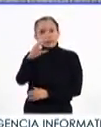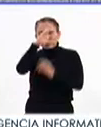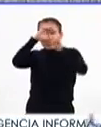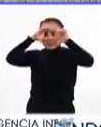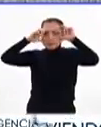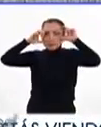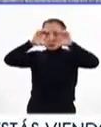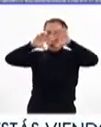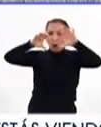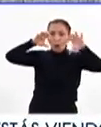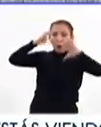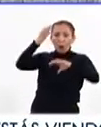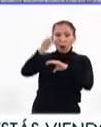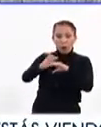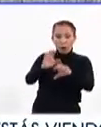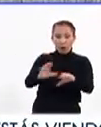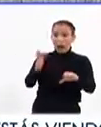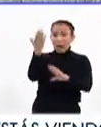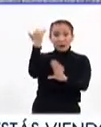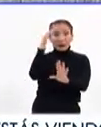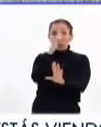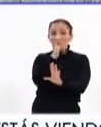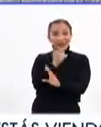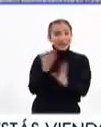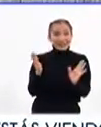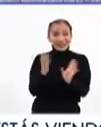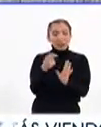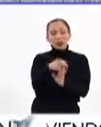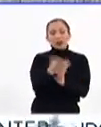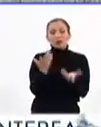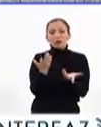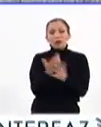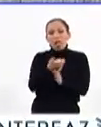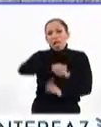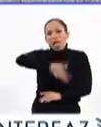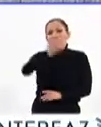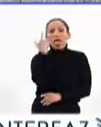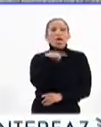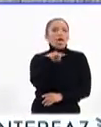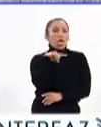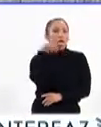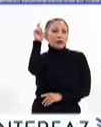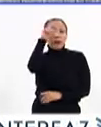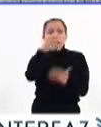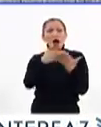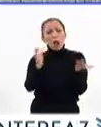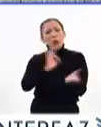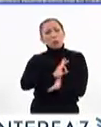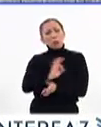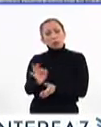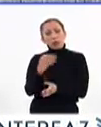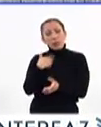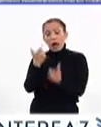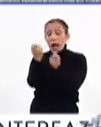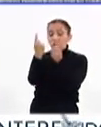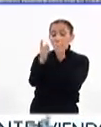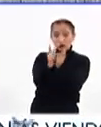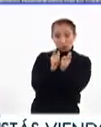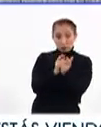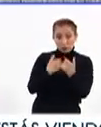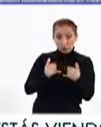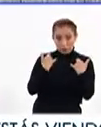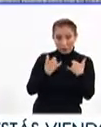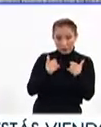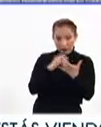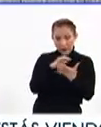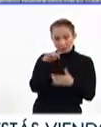virtual. Esto pues no se podía hacer antes porque no era muy caro y muy difícil. Hoy hay grupos de jóvenes,